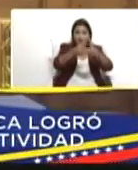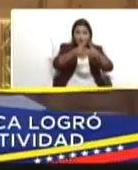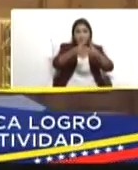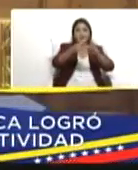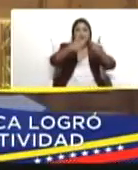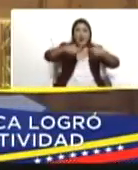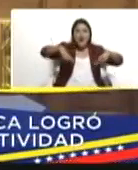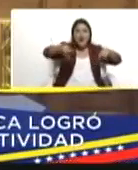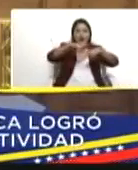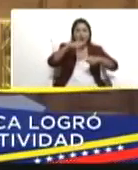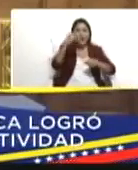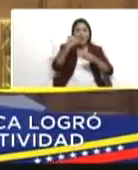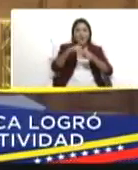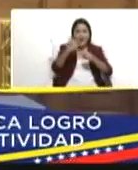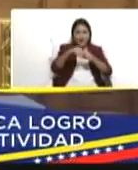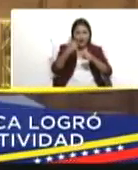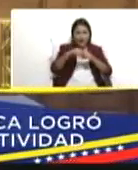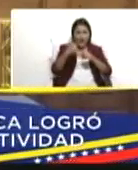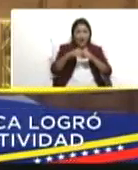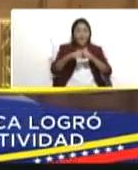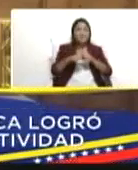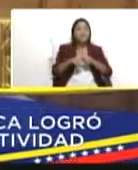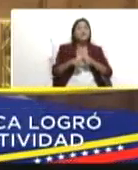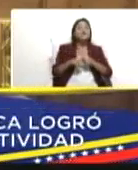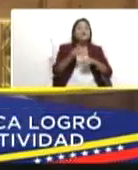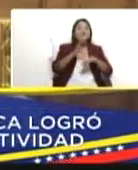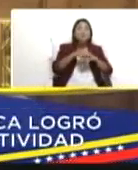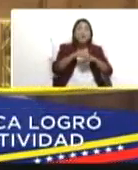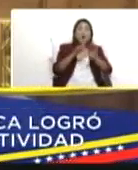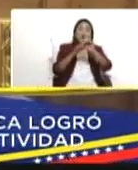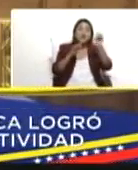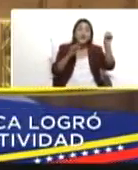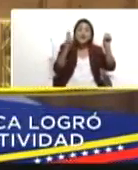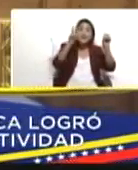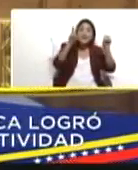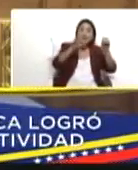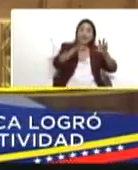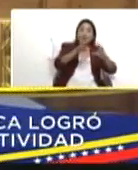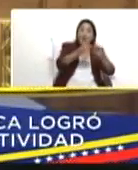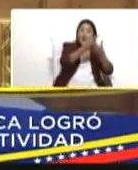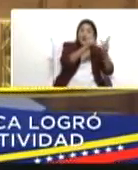Maracaibo que liberó toda la región occidente del